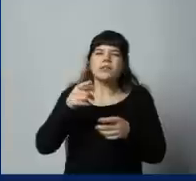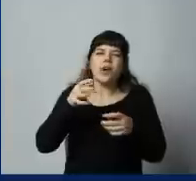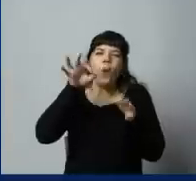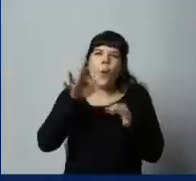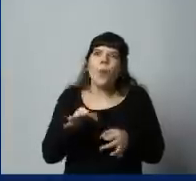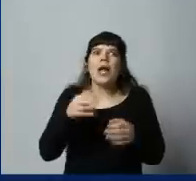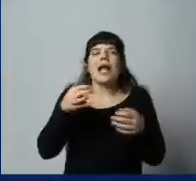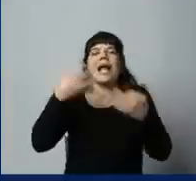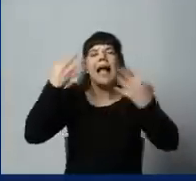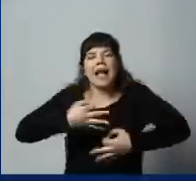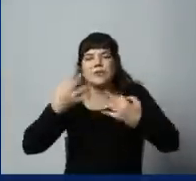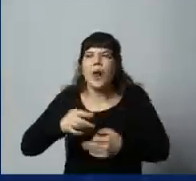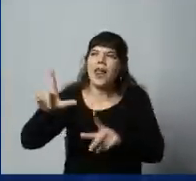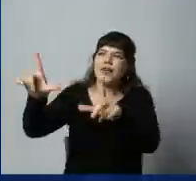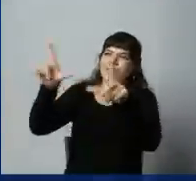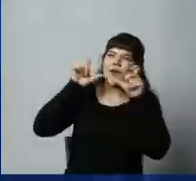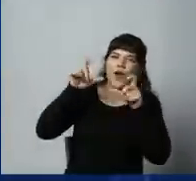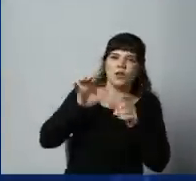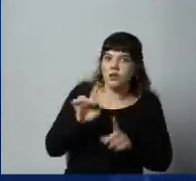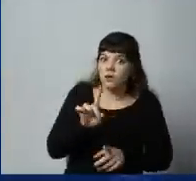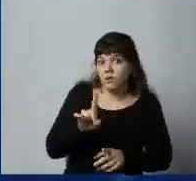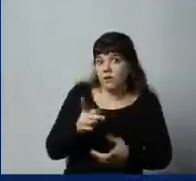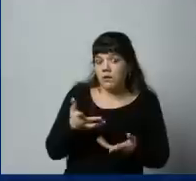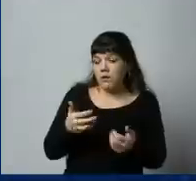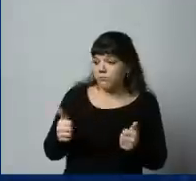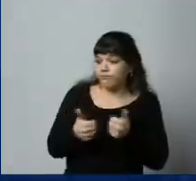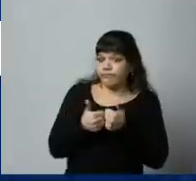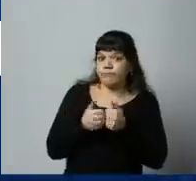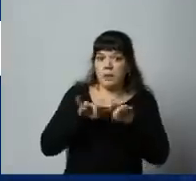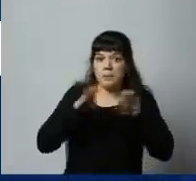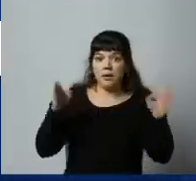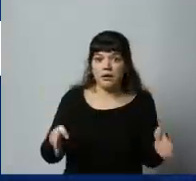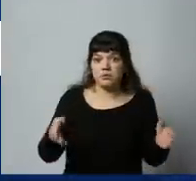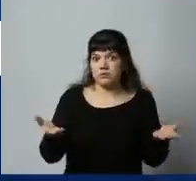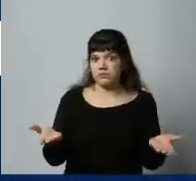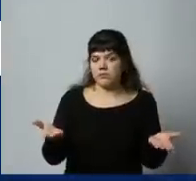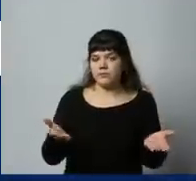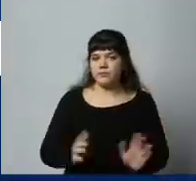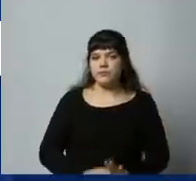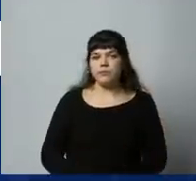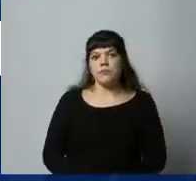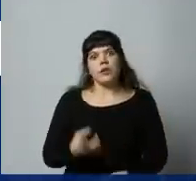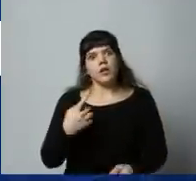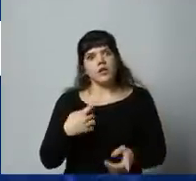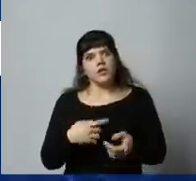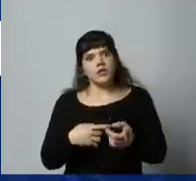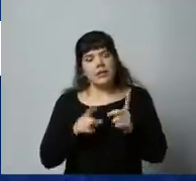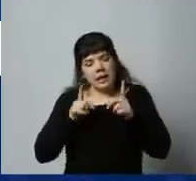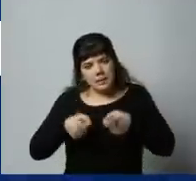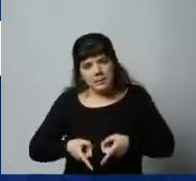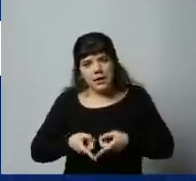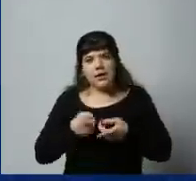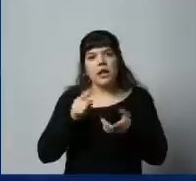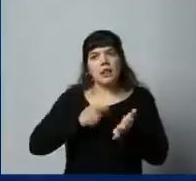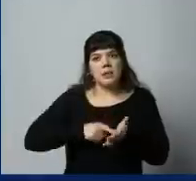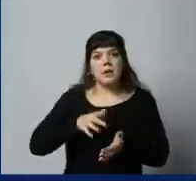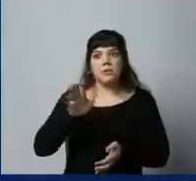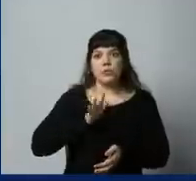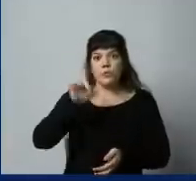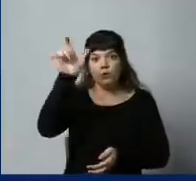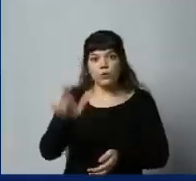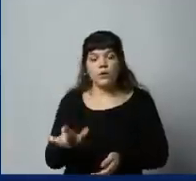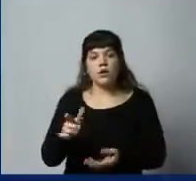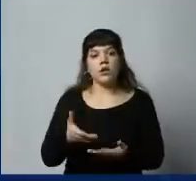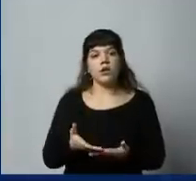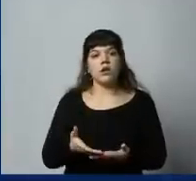un recuerdo del dirigente o lo que sea no comparten estrado digamos y después tiene otra cosa la fiscal